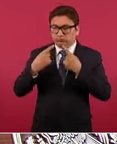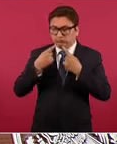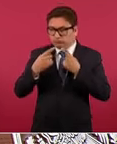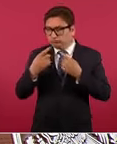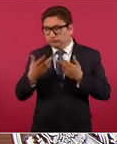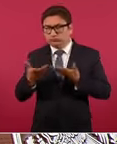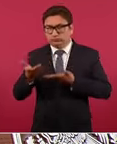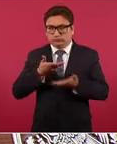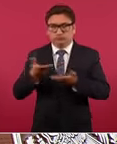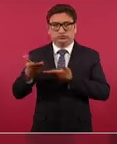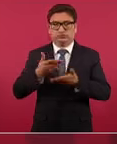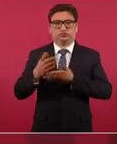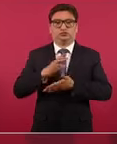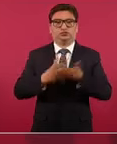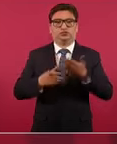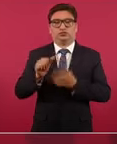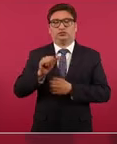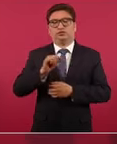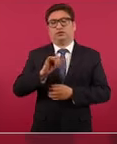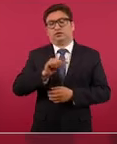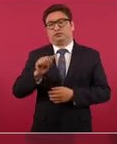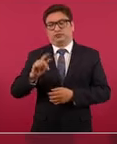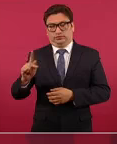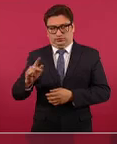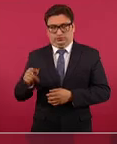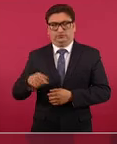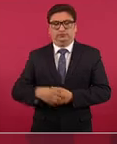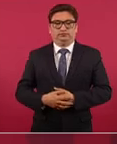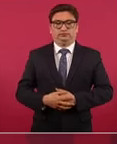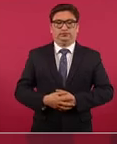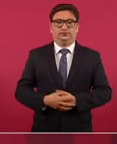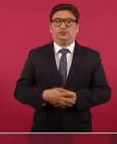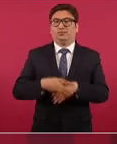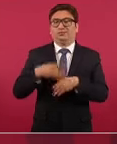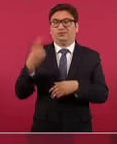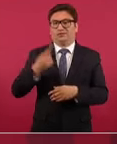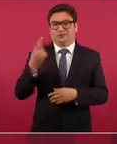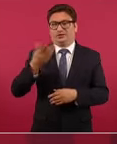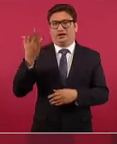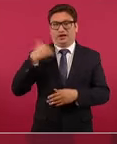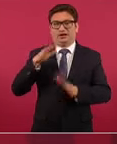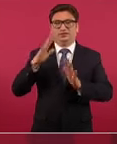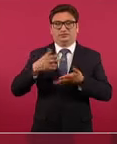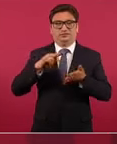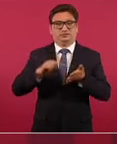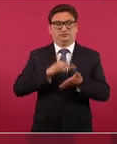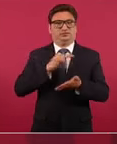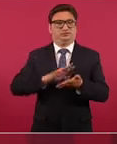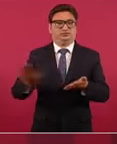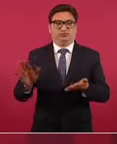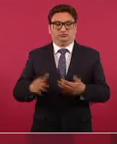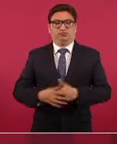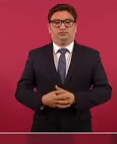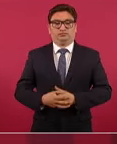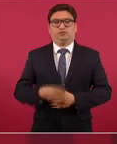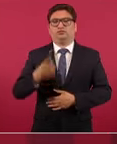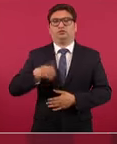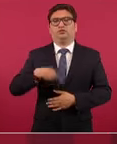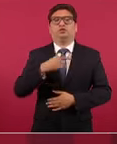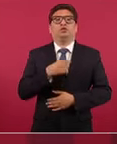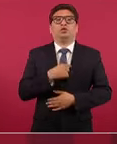de estos de app porque ya estaban firmados y lo que hemos